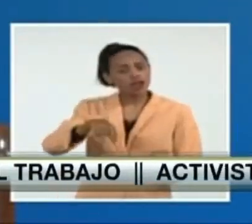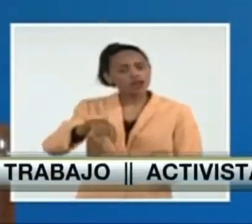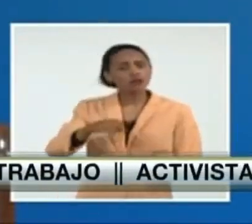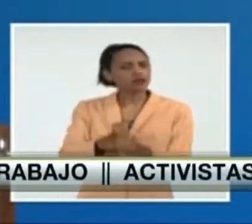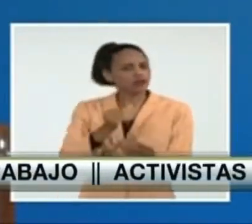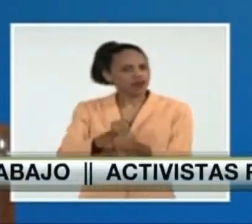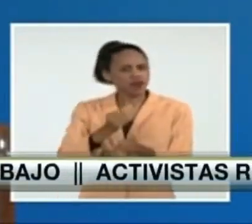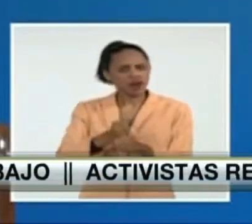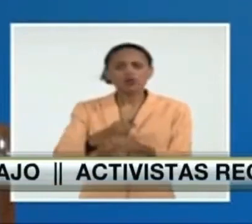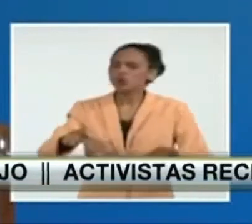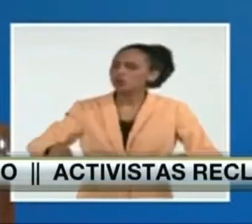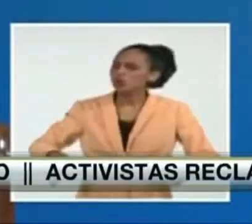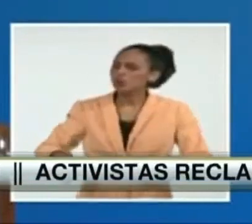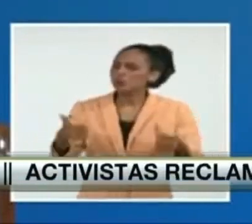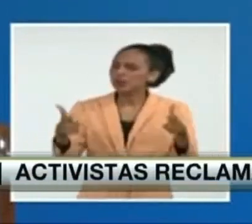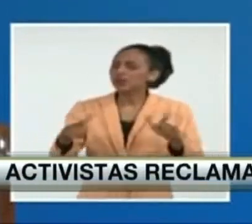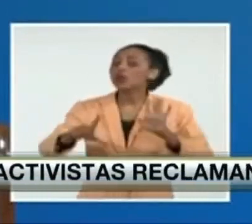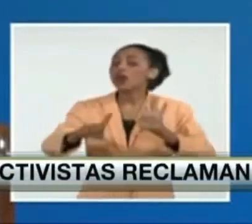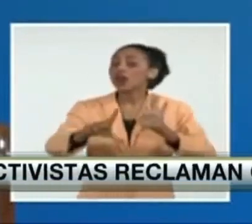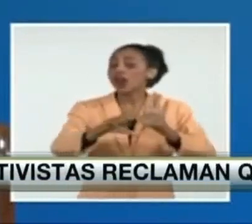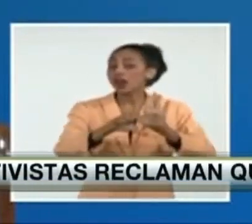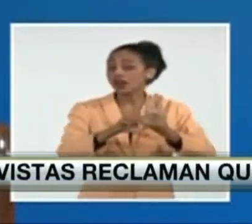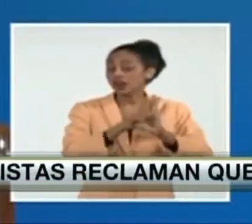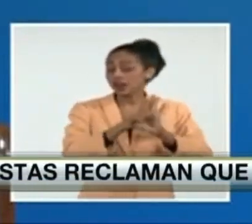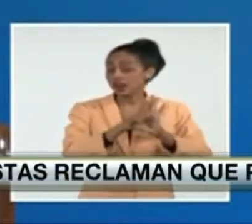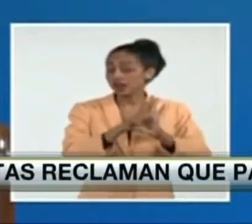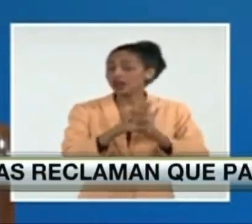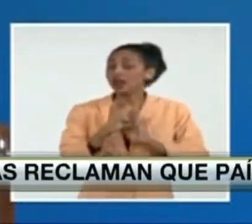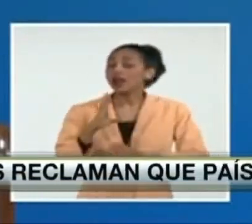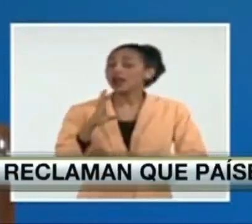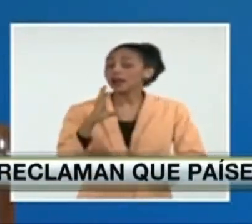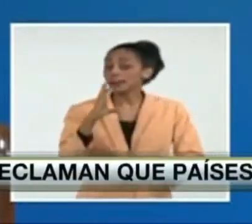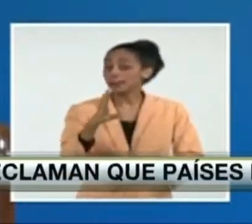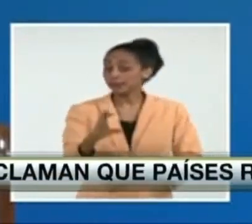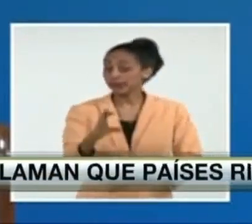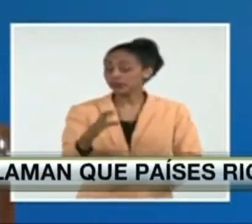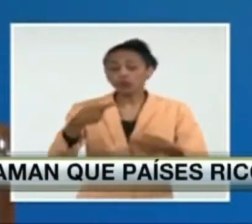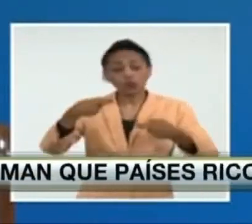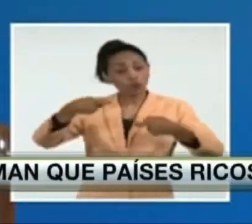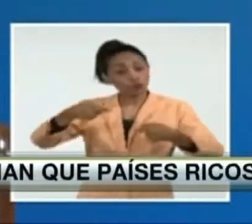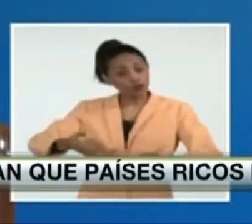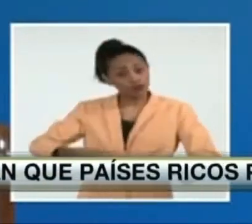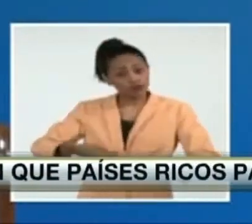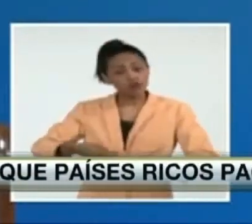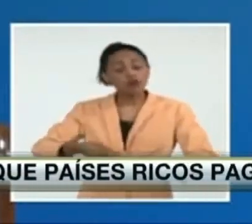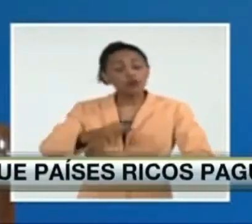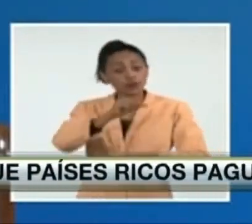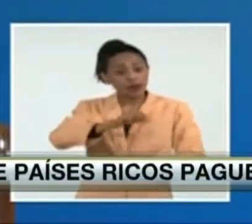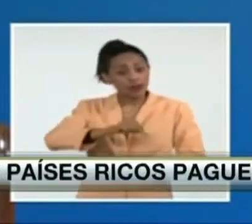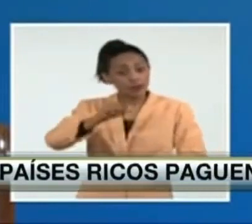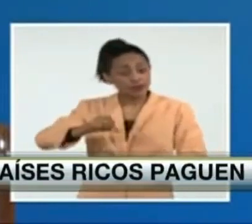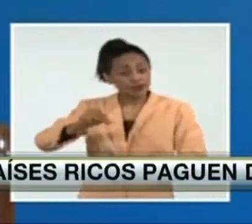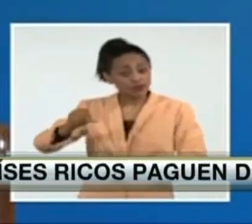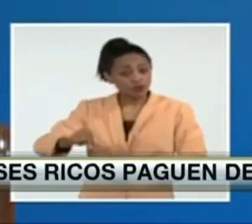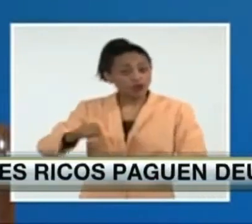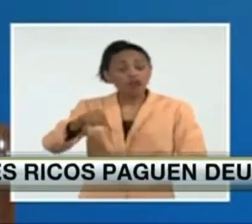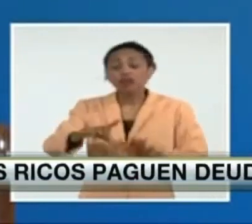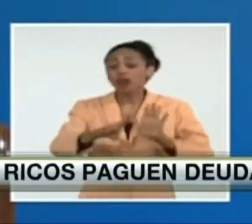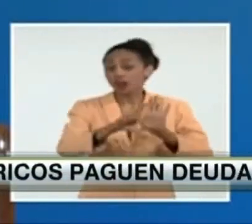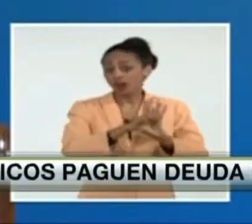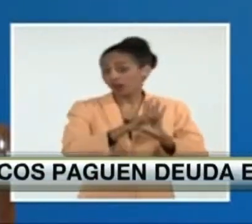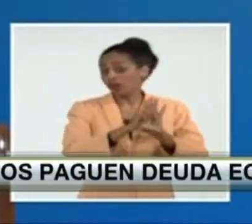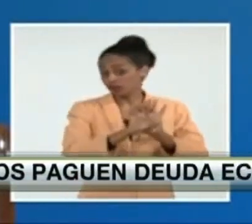ley, con absoluto respeto a las normas que rigen su